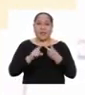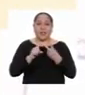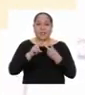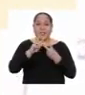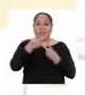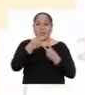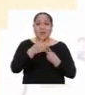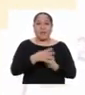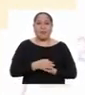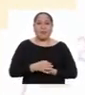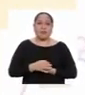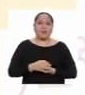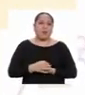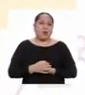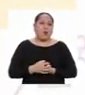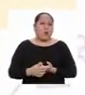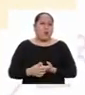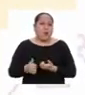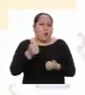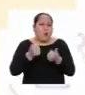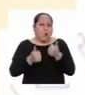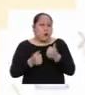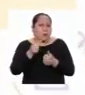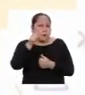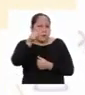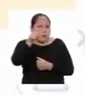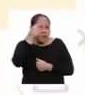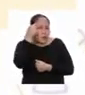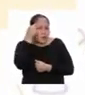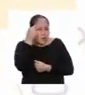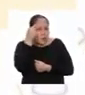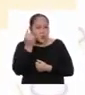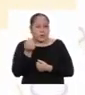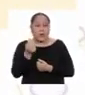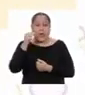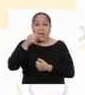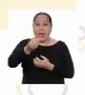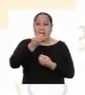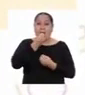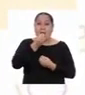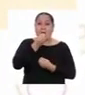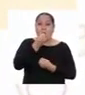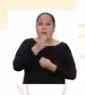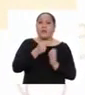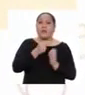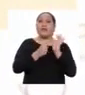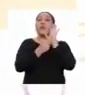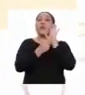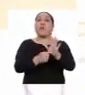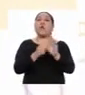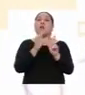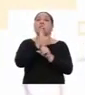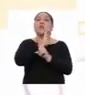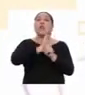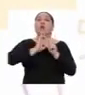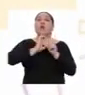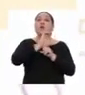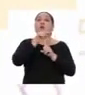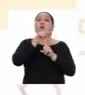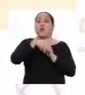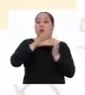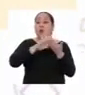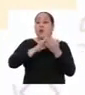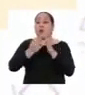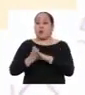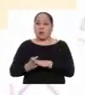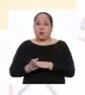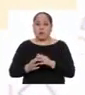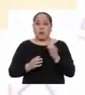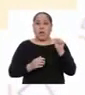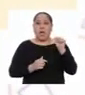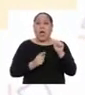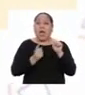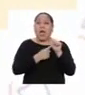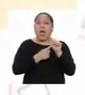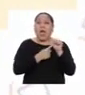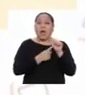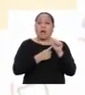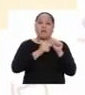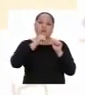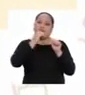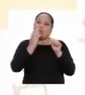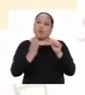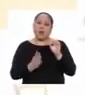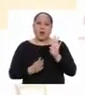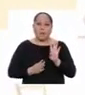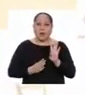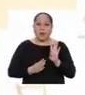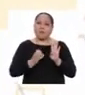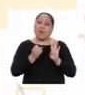Segunda pregunta, ¿en qué medida considera usted que la cocina es expresión cultural de los pueblos? Y las opciones de respuesta son A,